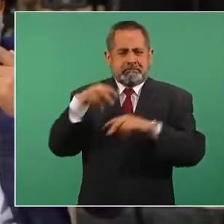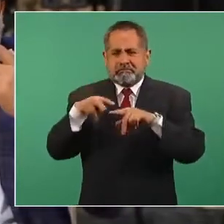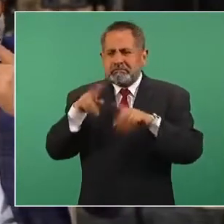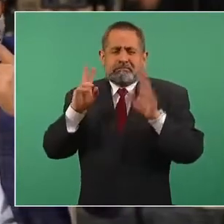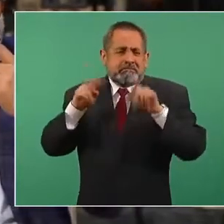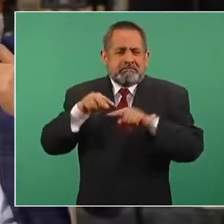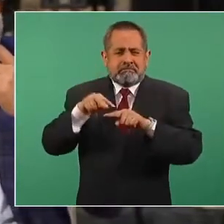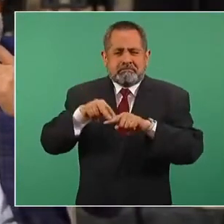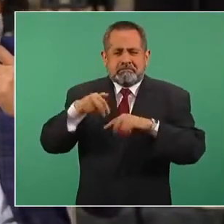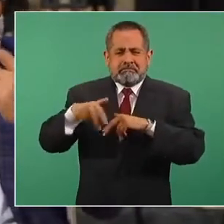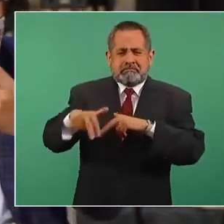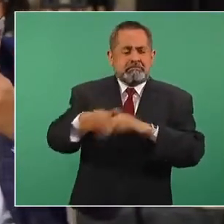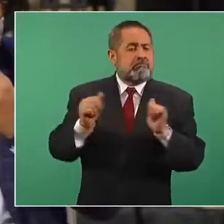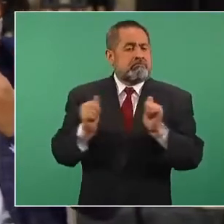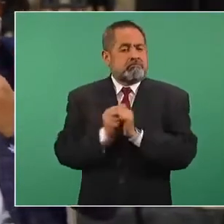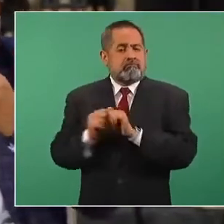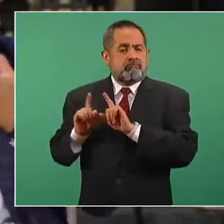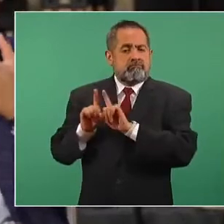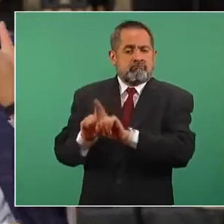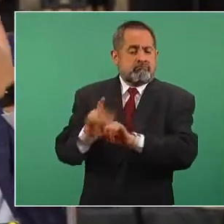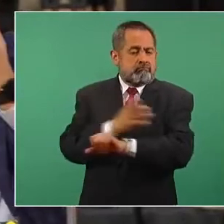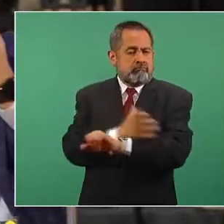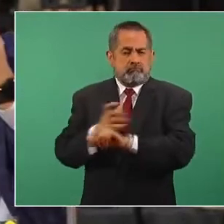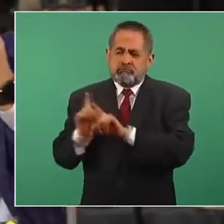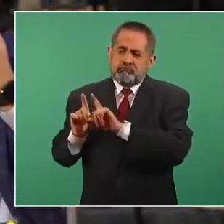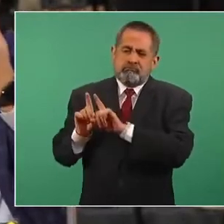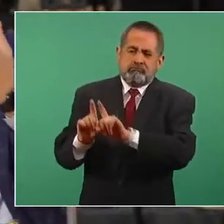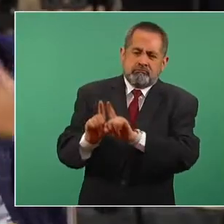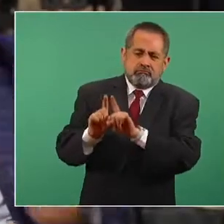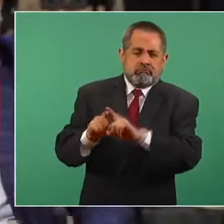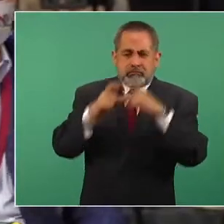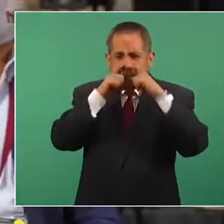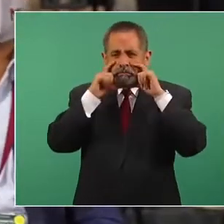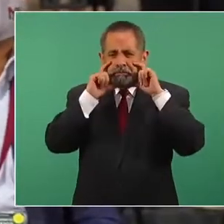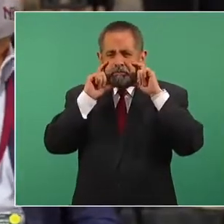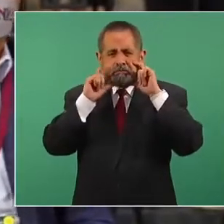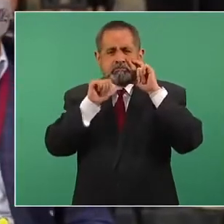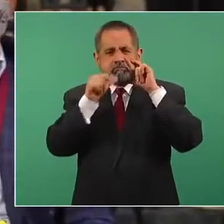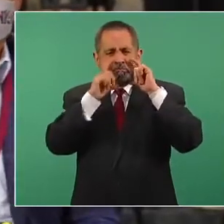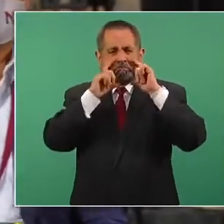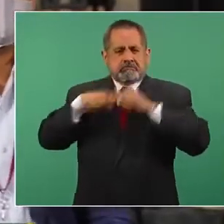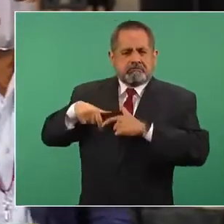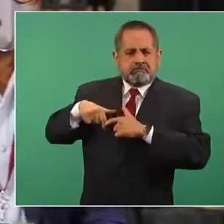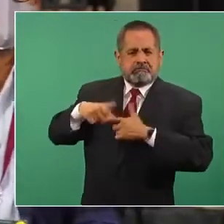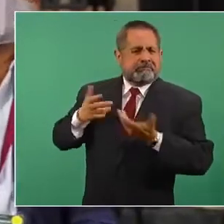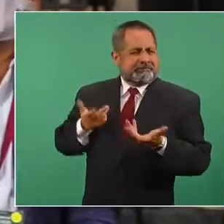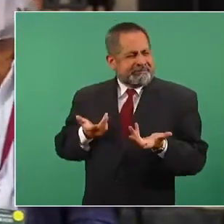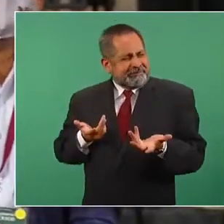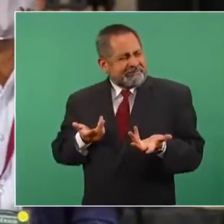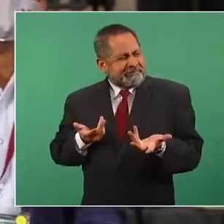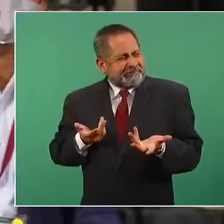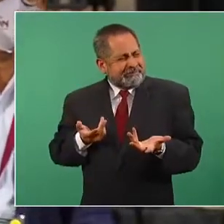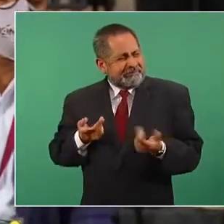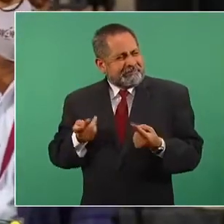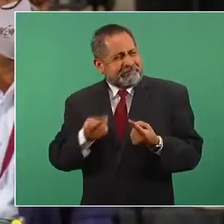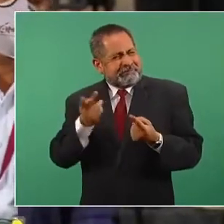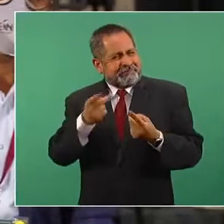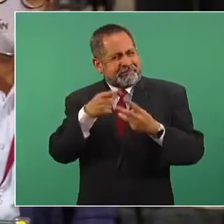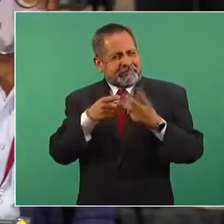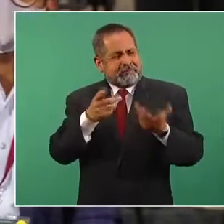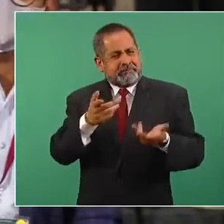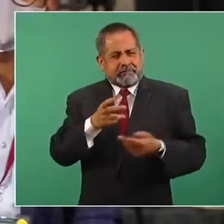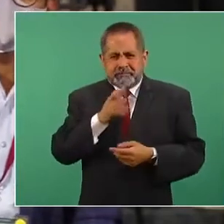salir a un parque además acompañado, en algún momento se le veía incluso sin cubrebocas, preguntarle si precisamente esta situación no sería